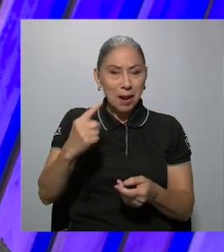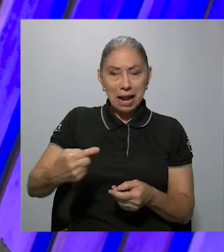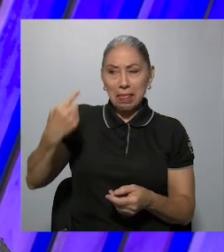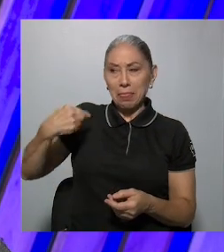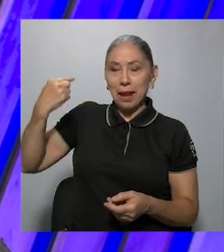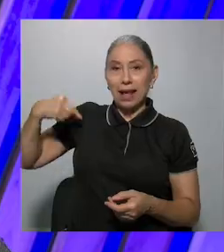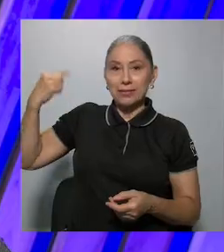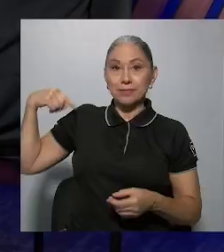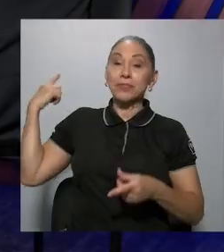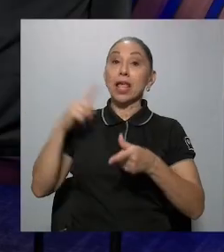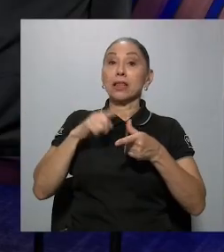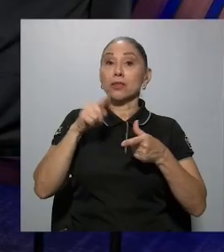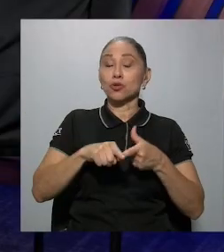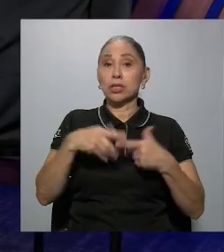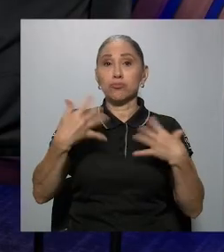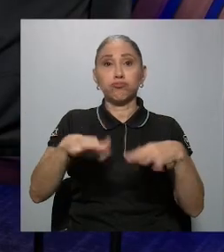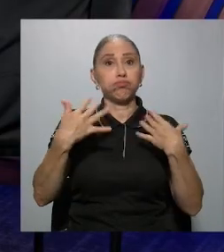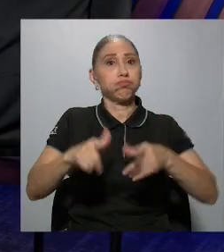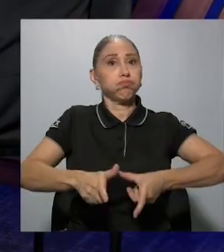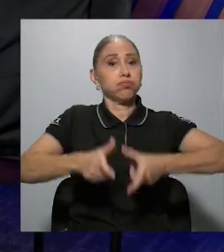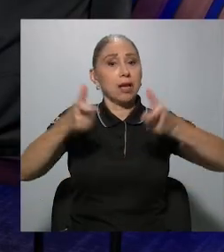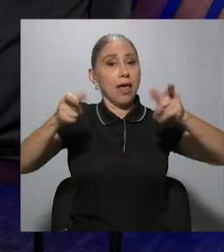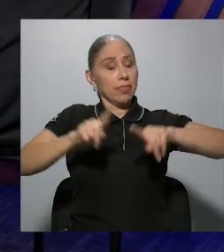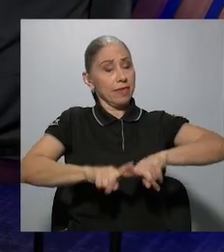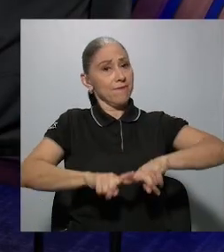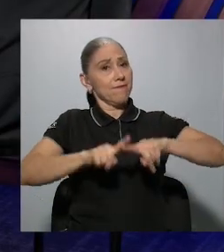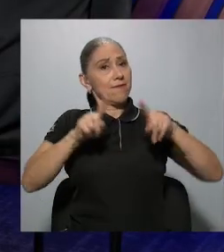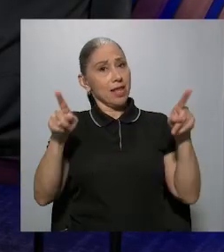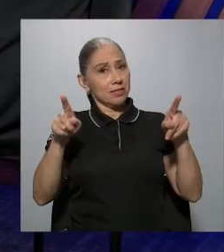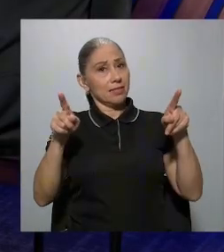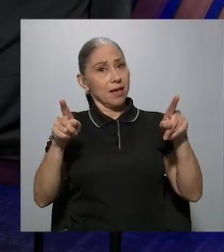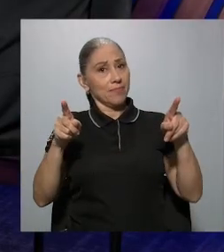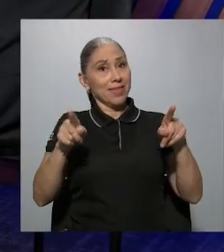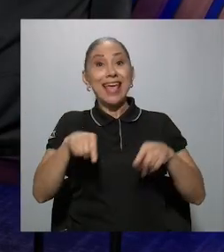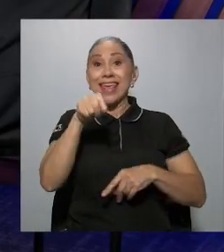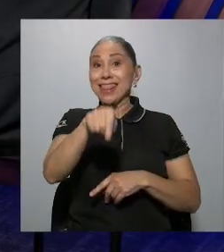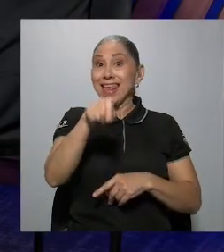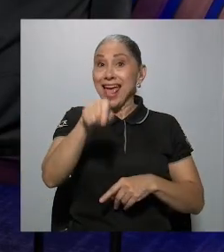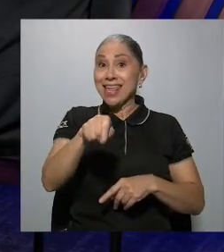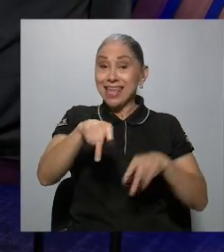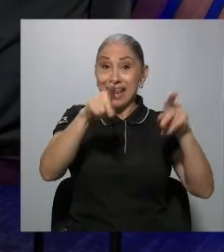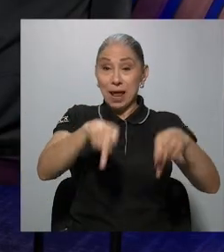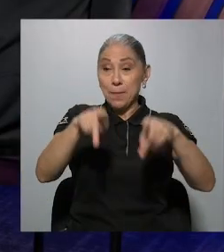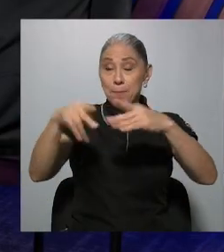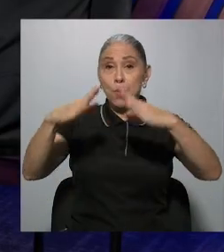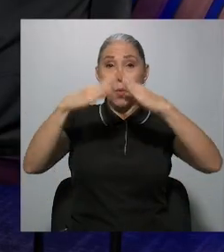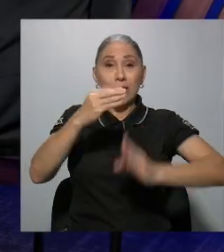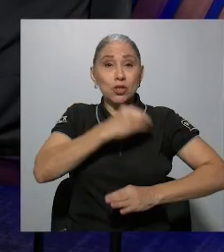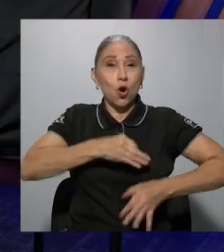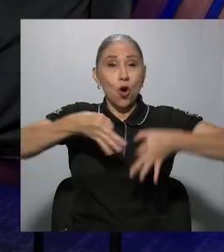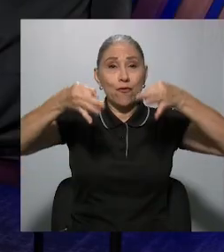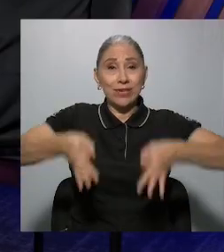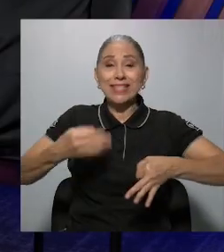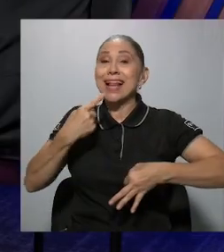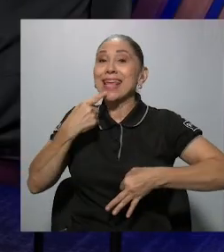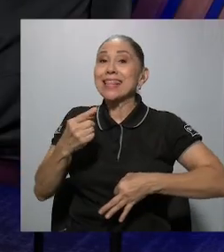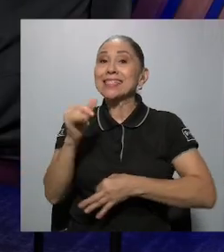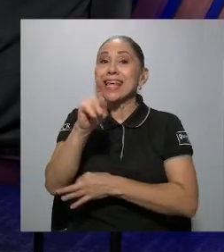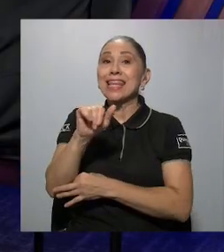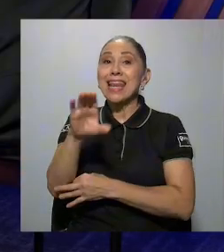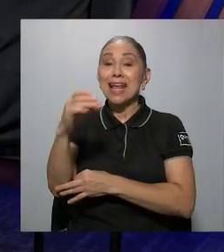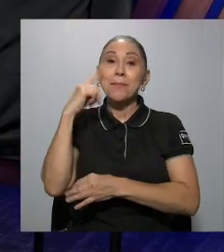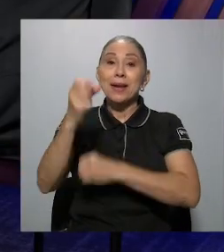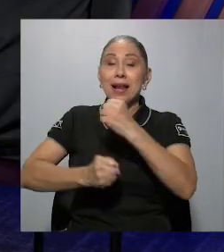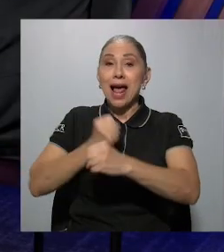1984 y así para atrás. Entonces, es una gran diferencia, y de ahí que la población oficial que da el INEC para